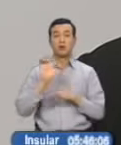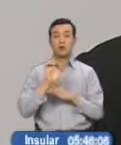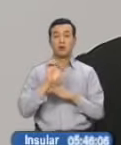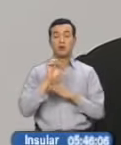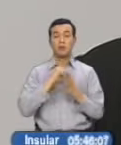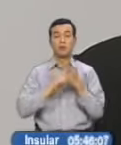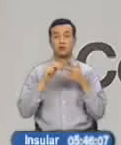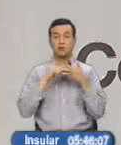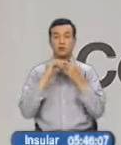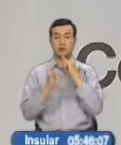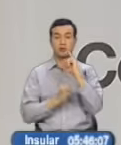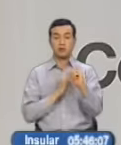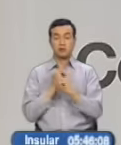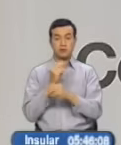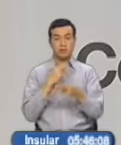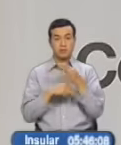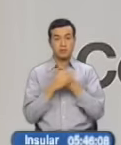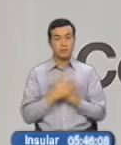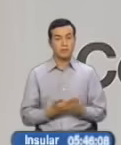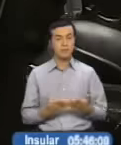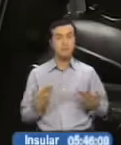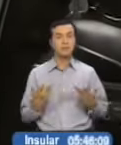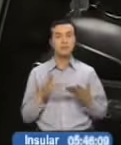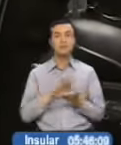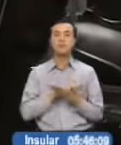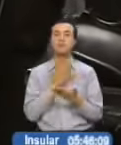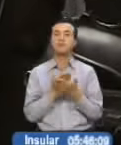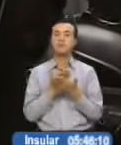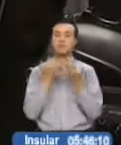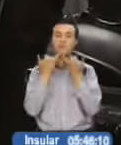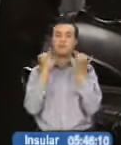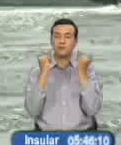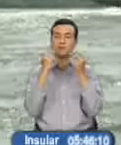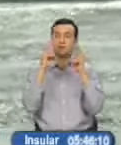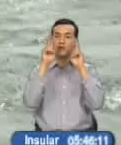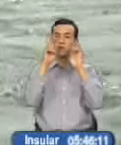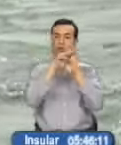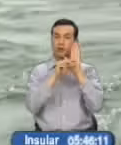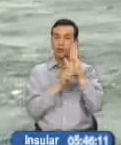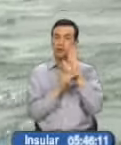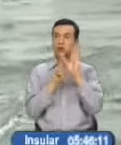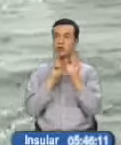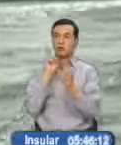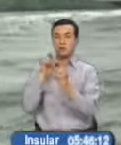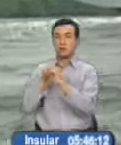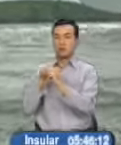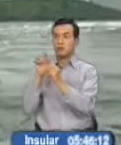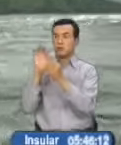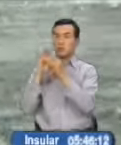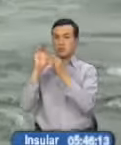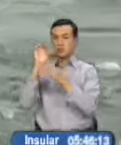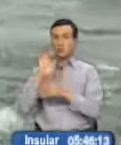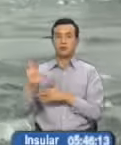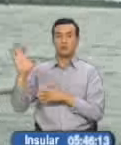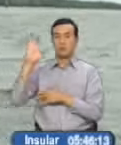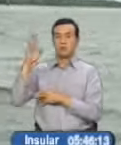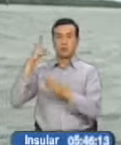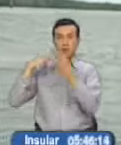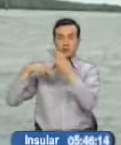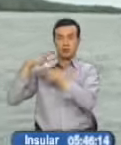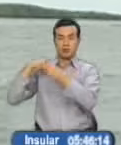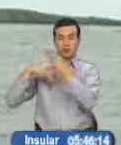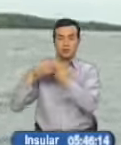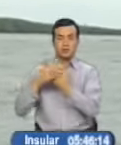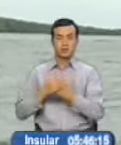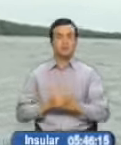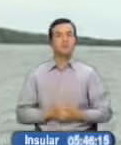Carlos Casinelli, ministro de Comercio Exterior, la traducción idiomática del protocolo de adhesión de Ecuador al acuerdo comercial multipartes con la